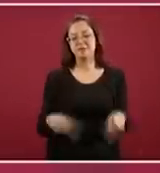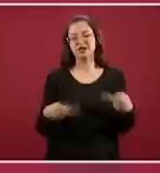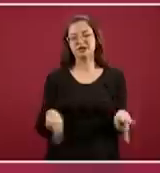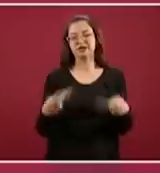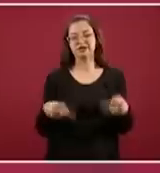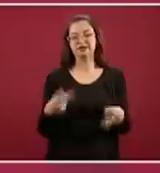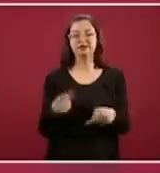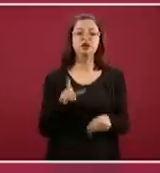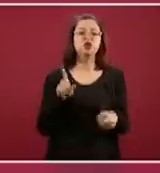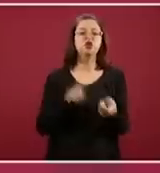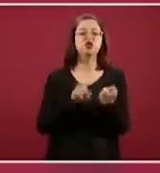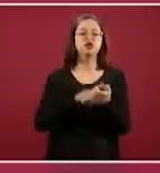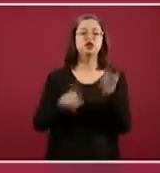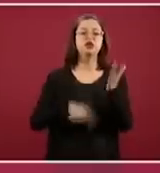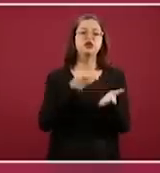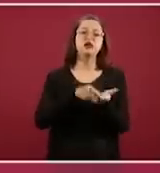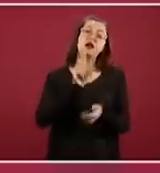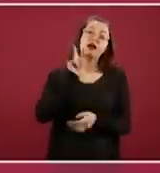en Los Pinos